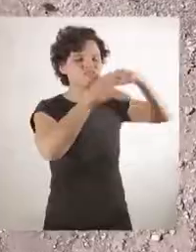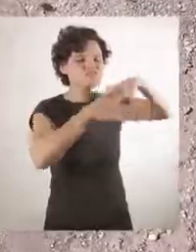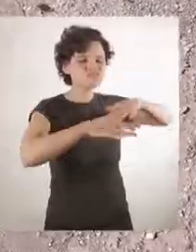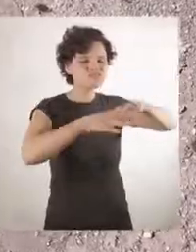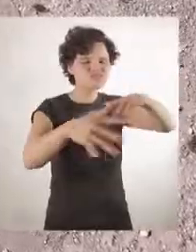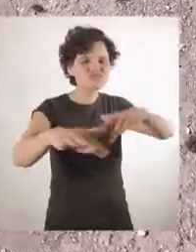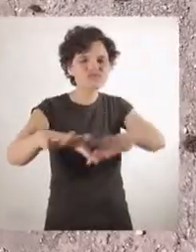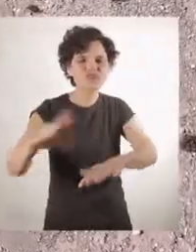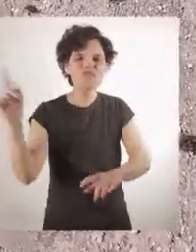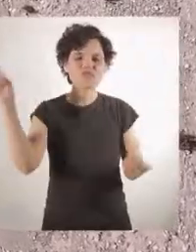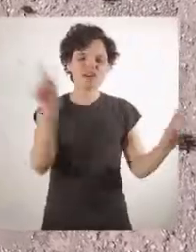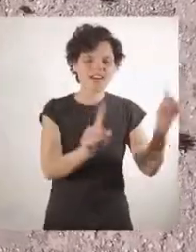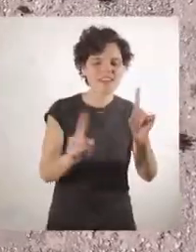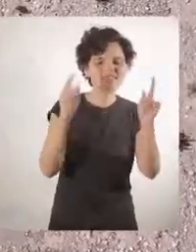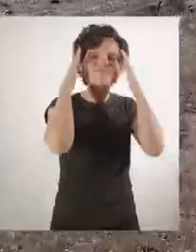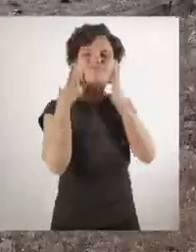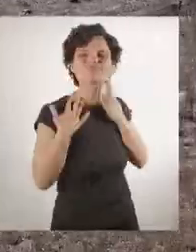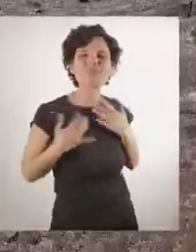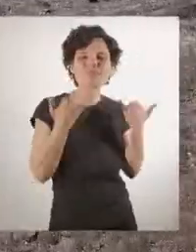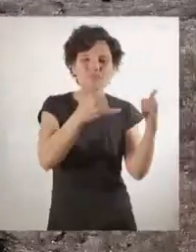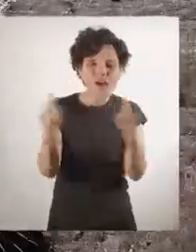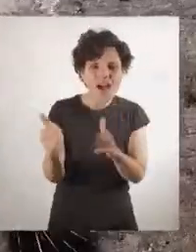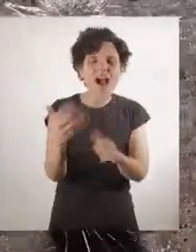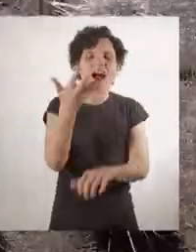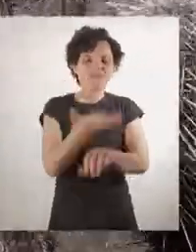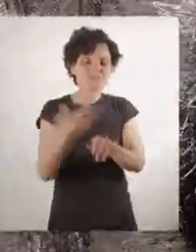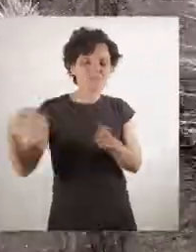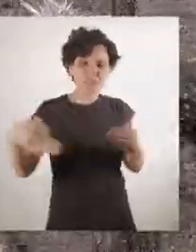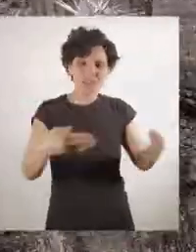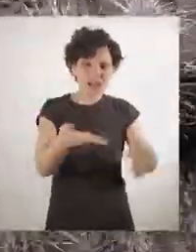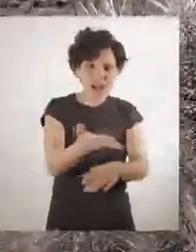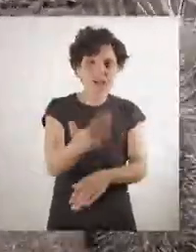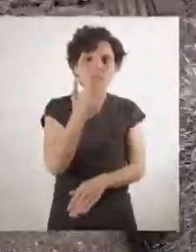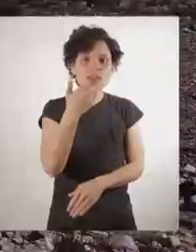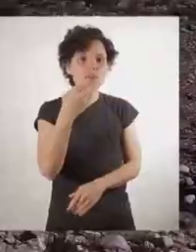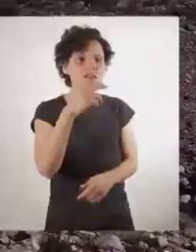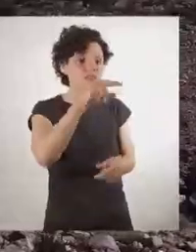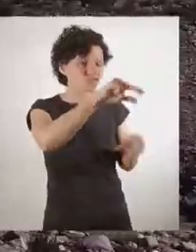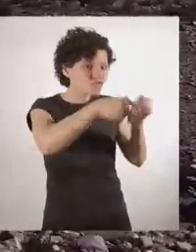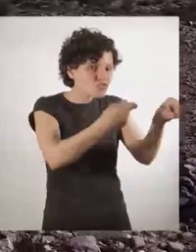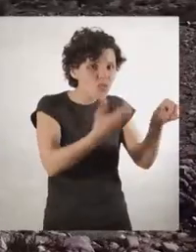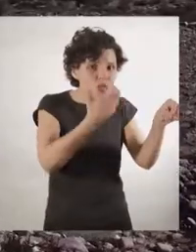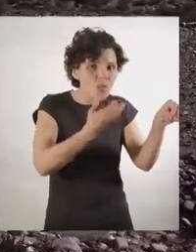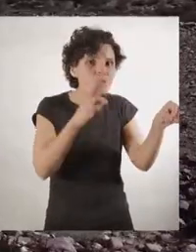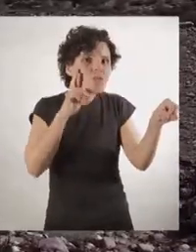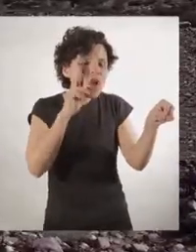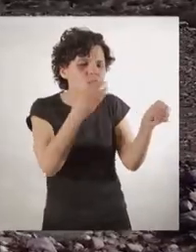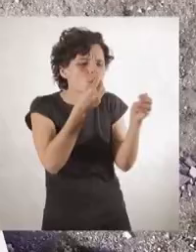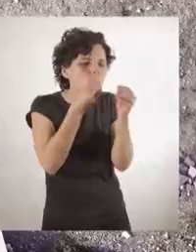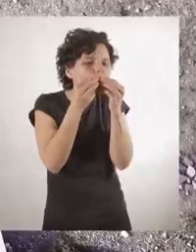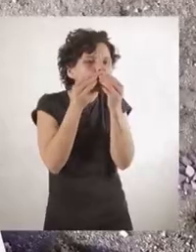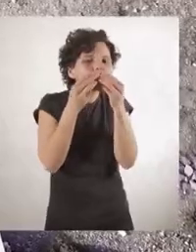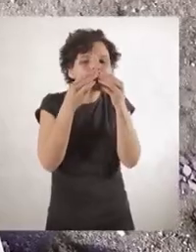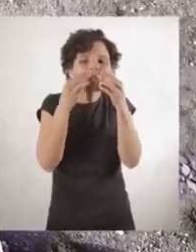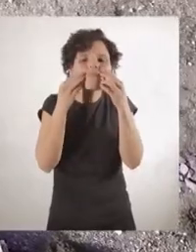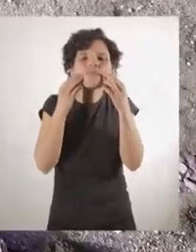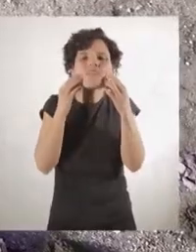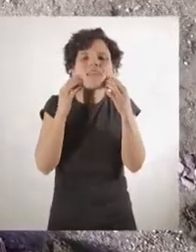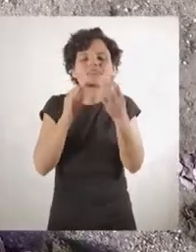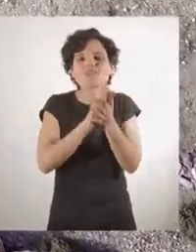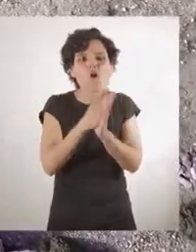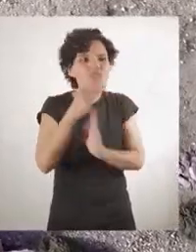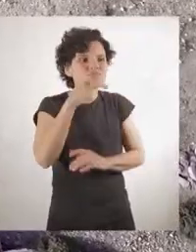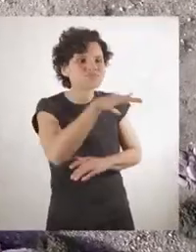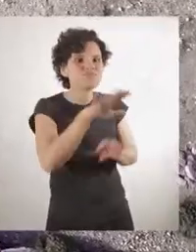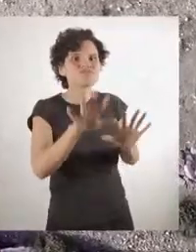nos bañábamos en el río, habían pescado, habían... Tú ibas al río, te encontrabas con las moras, comía y mora, comía y maqui, andábamos con la boca toda pintada